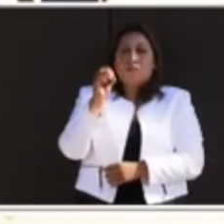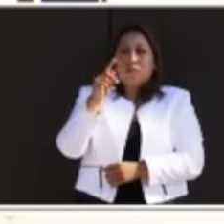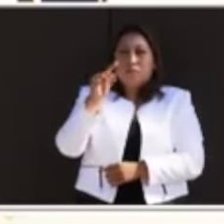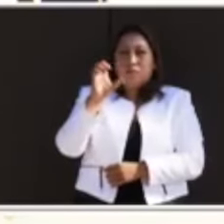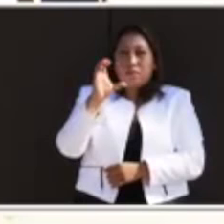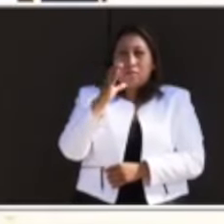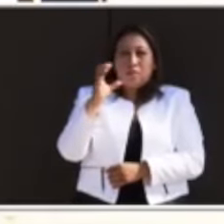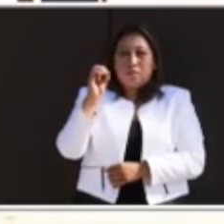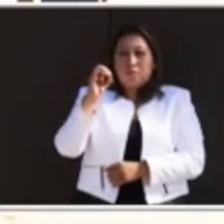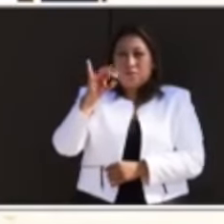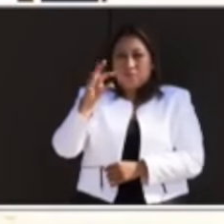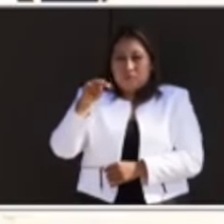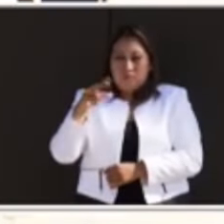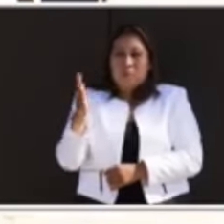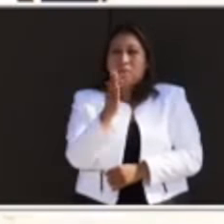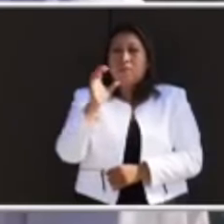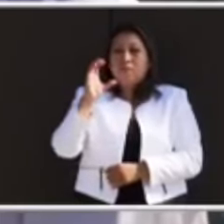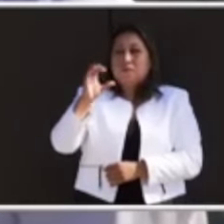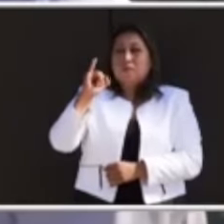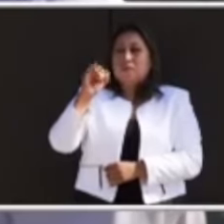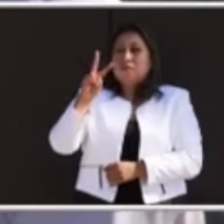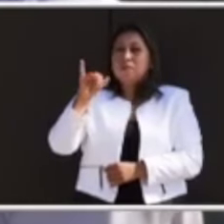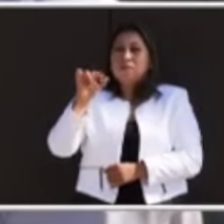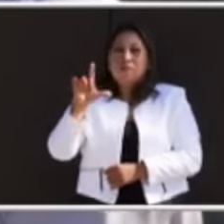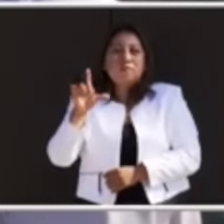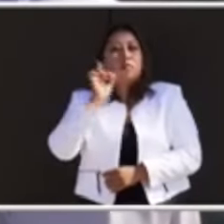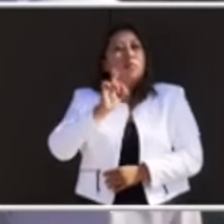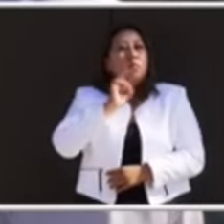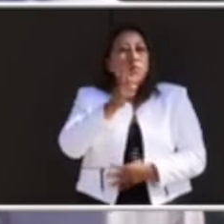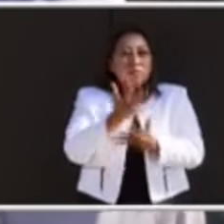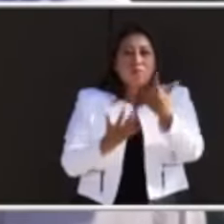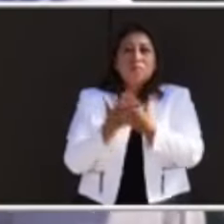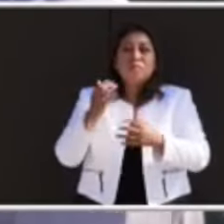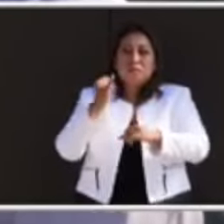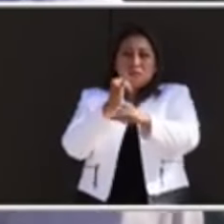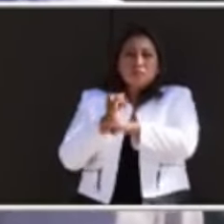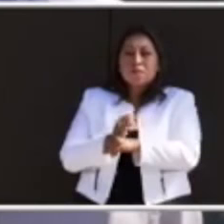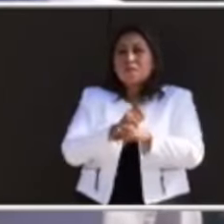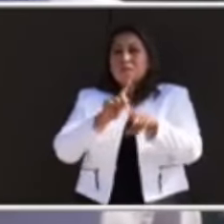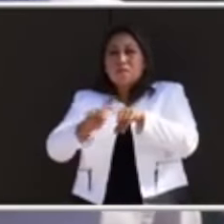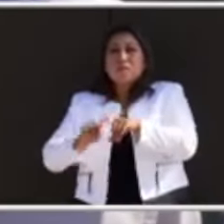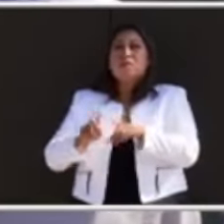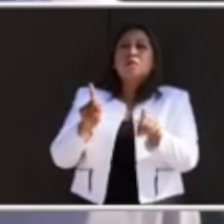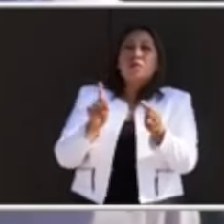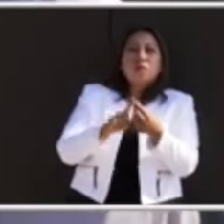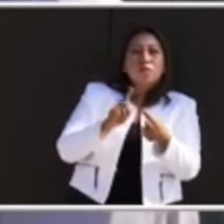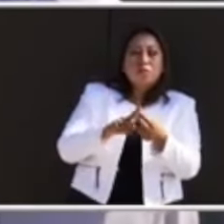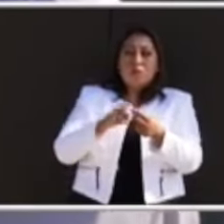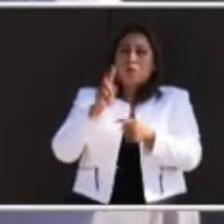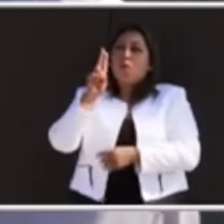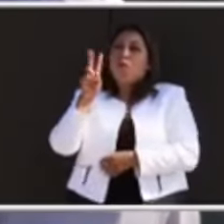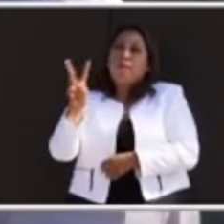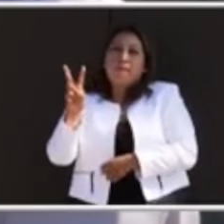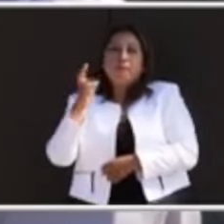Yolanda es egresada de la Facultad de Arquitectura de la Universidad Veracruzana y cuenta con una especialidad